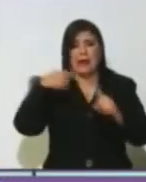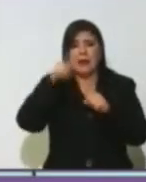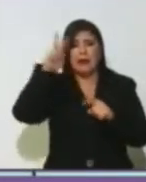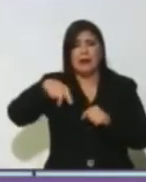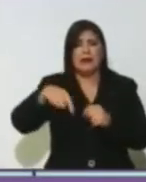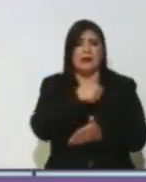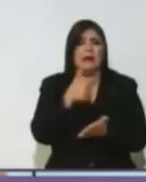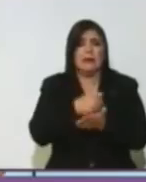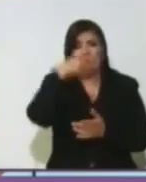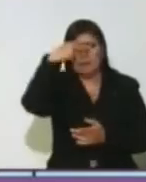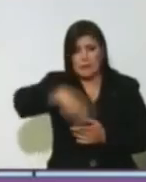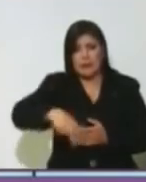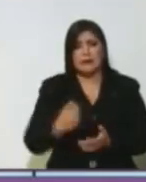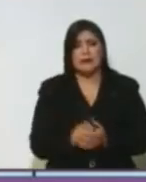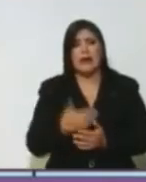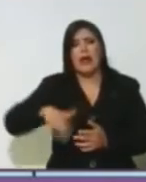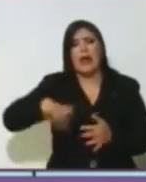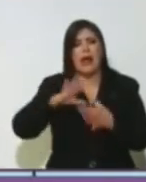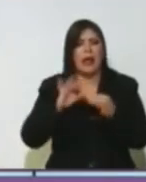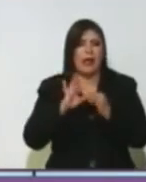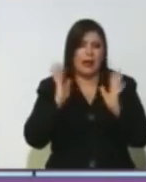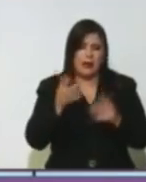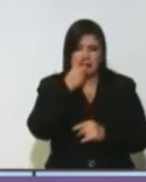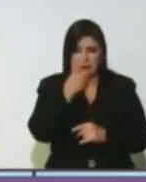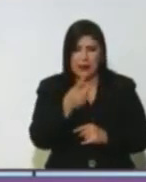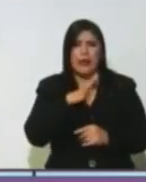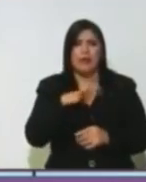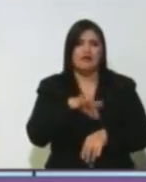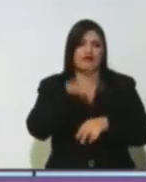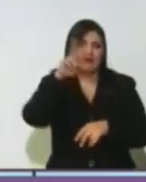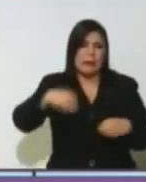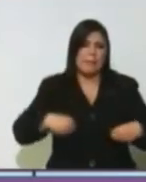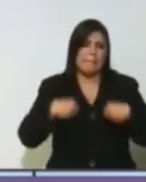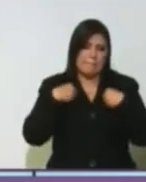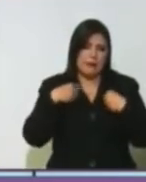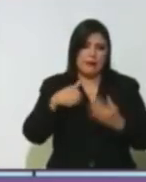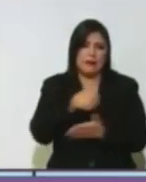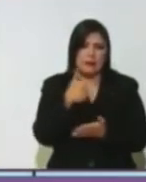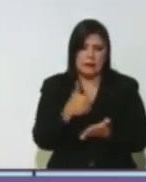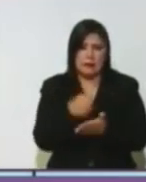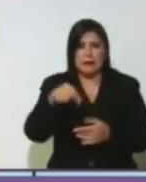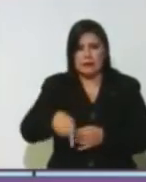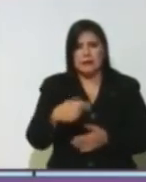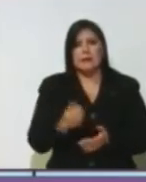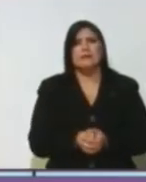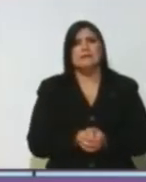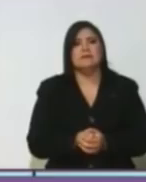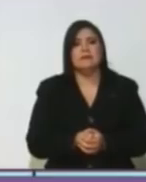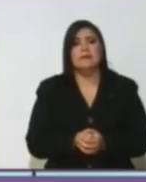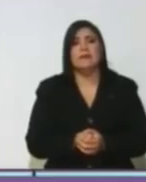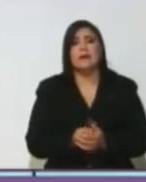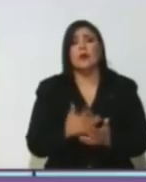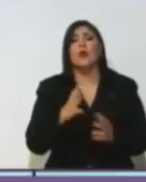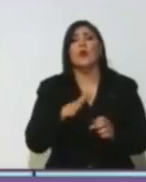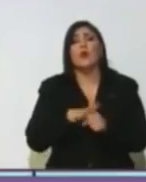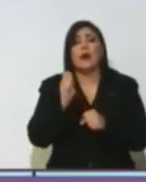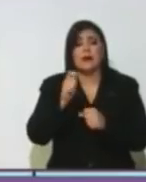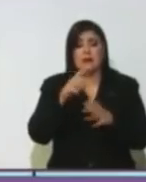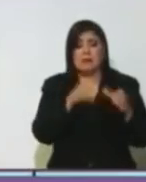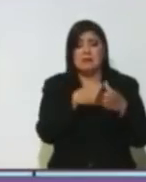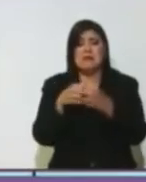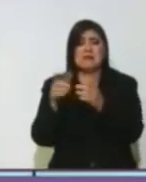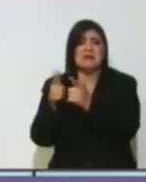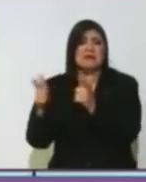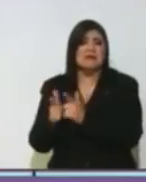ciudad de mexico ya lo hemos visto y lo hemos vivido a los ciudadanos en la ciudad son todos nuestros partidos políticos